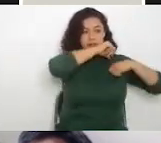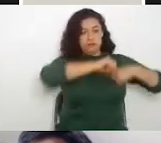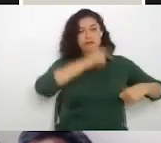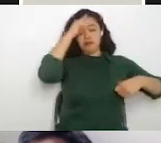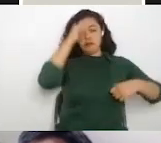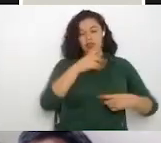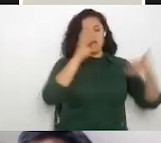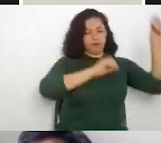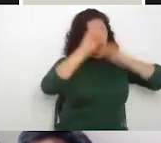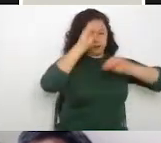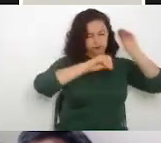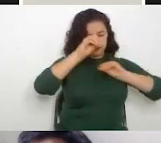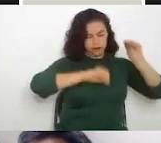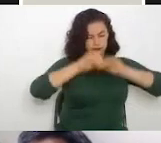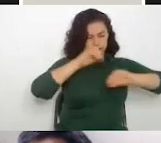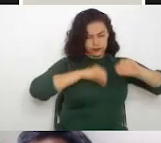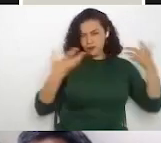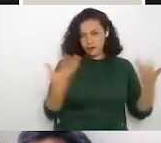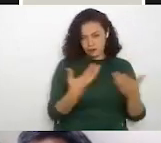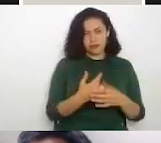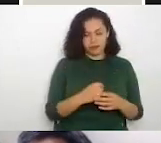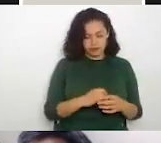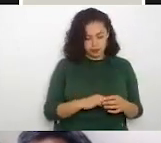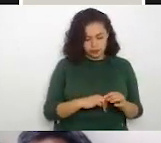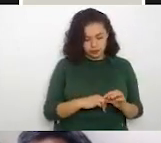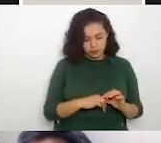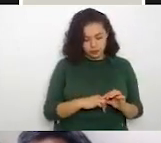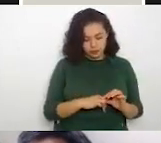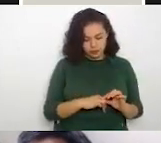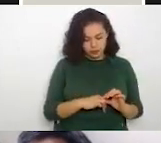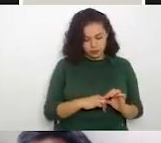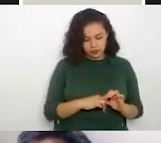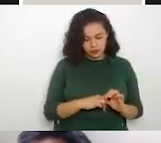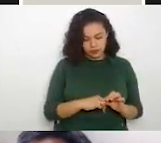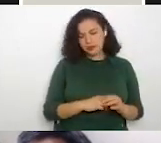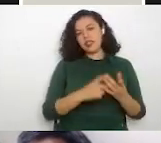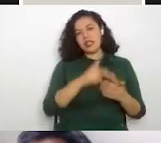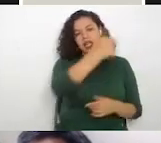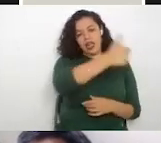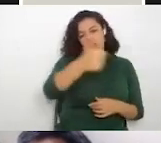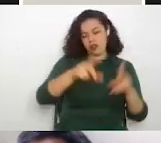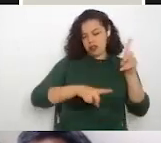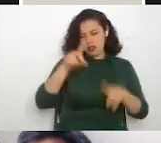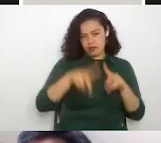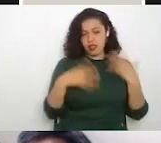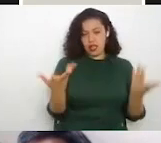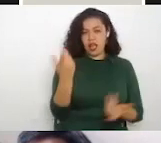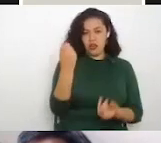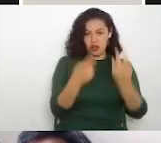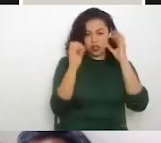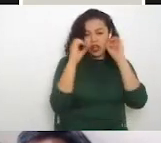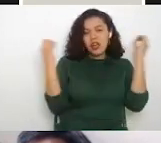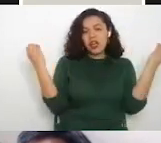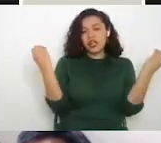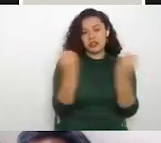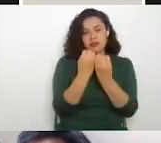de este tipo de actividades. Pero bueno, depende de cada organización. Hay organizaciones donde